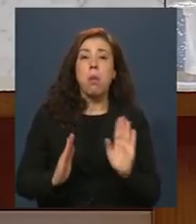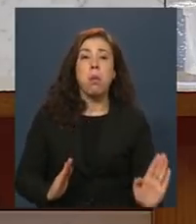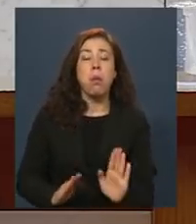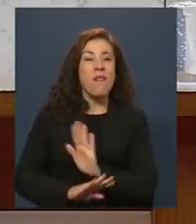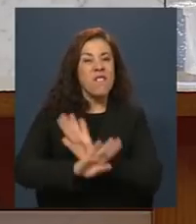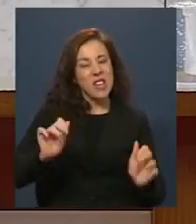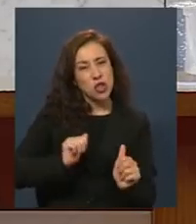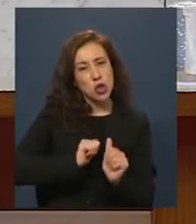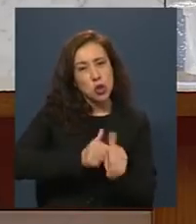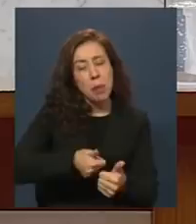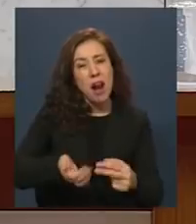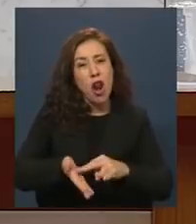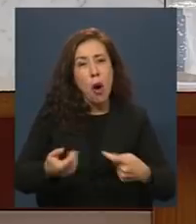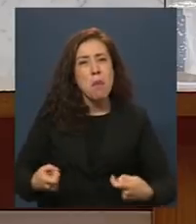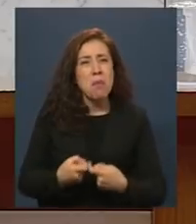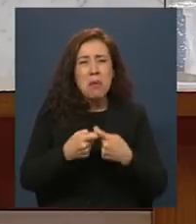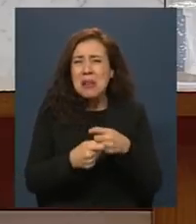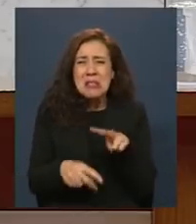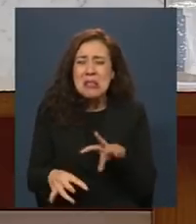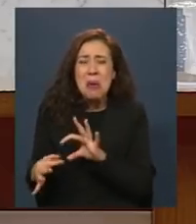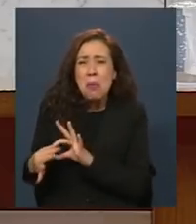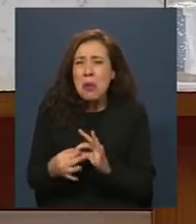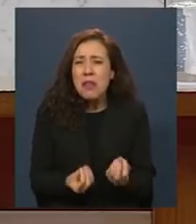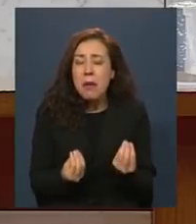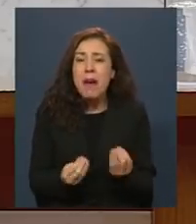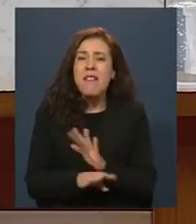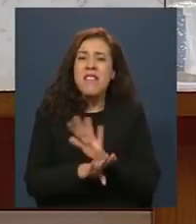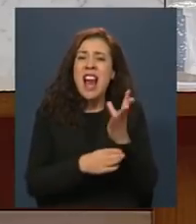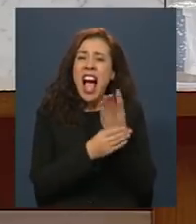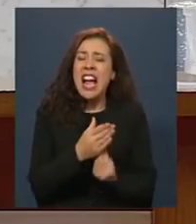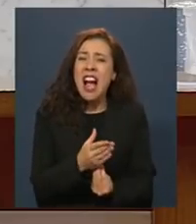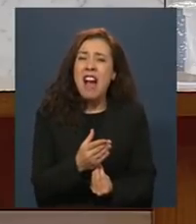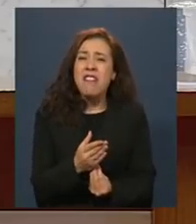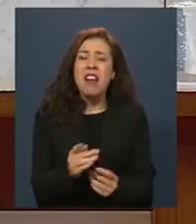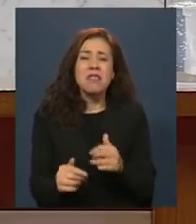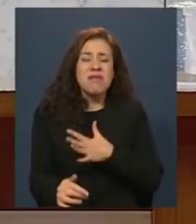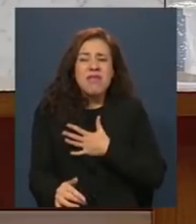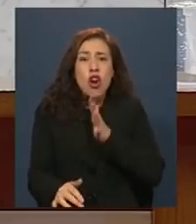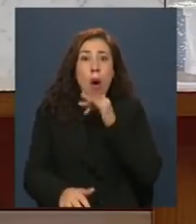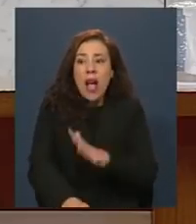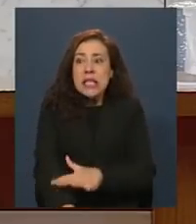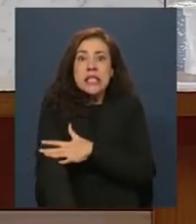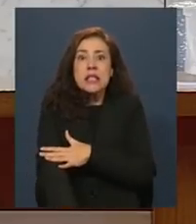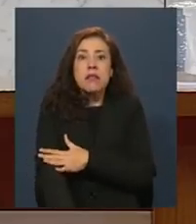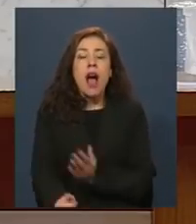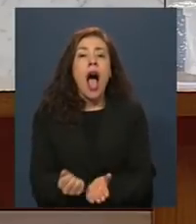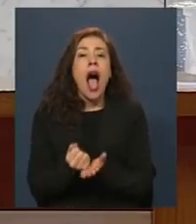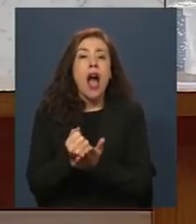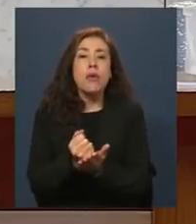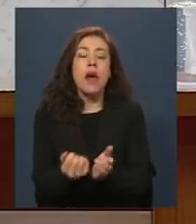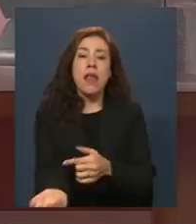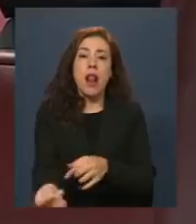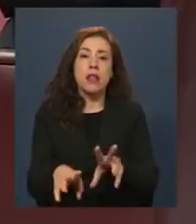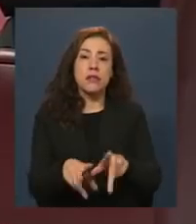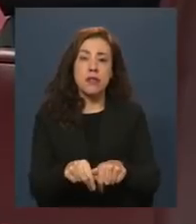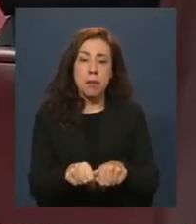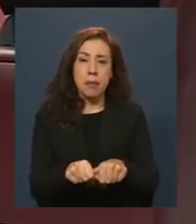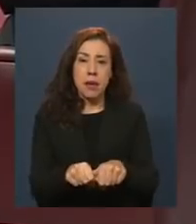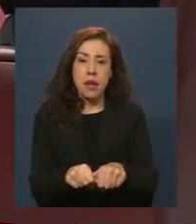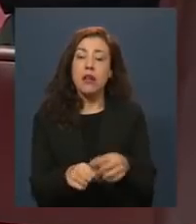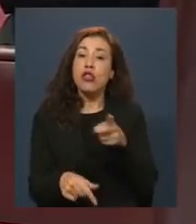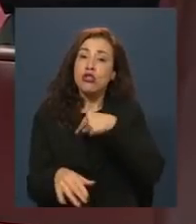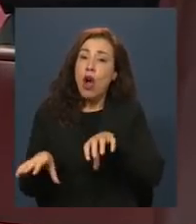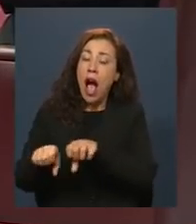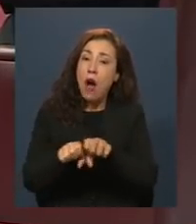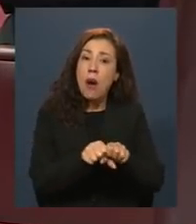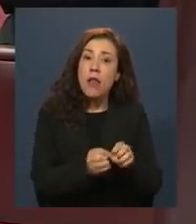superar las disputas sin sentido y acabar con la lógica insensible de la autoayuda de las familias. Concordamos